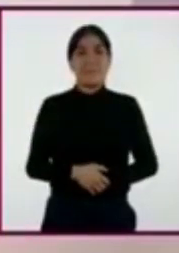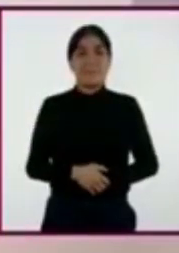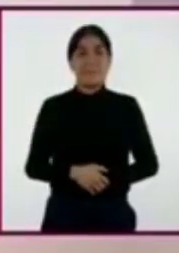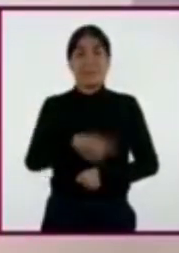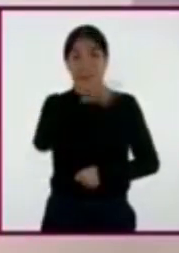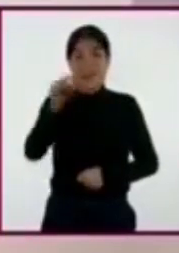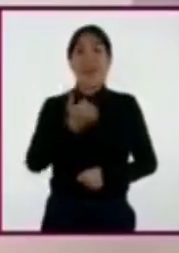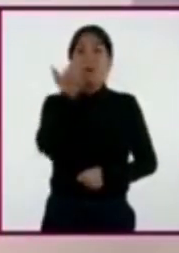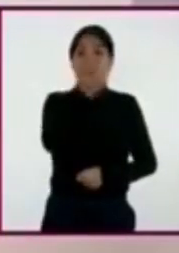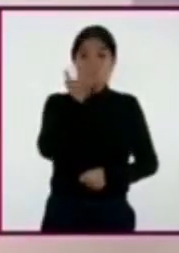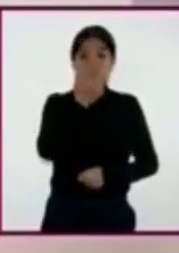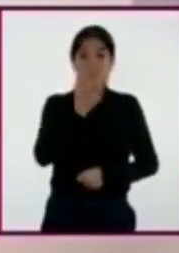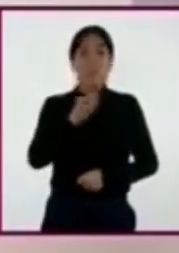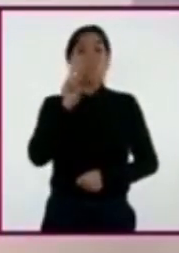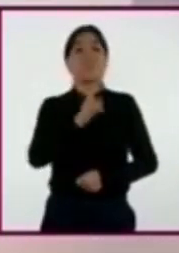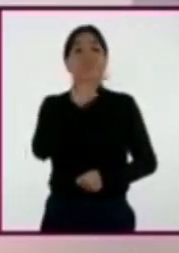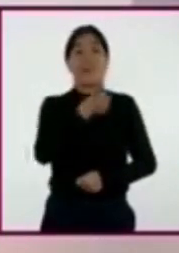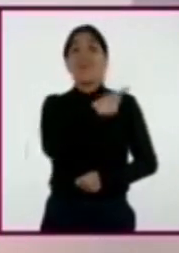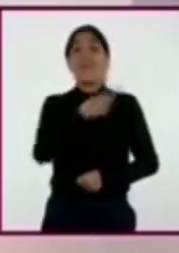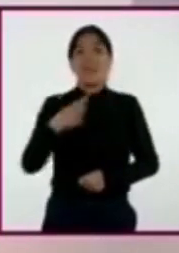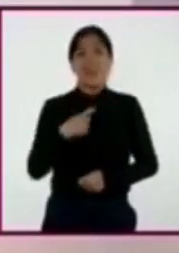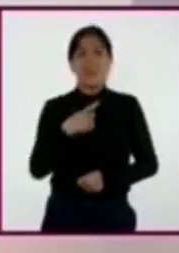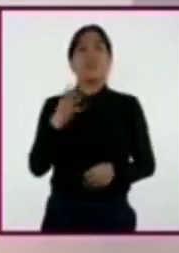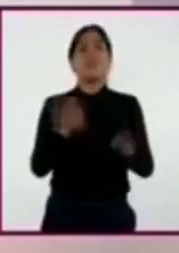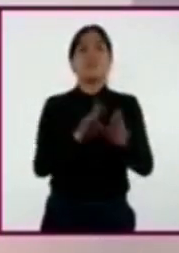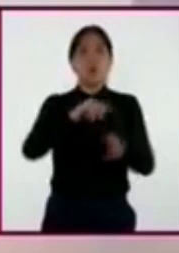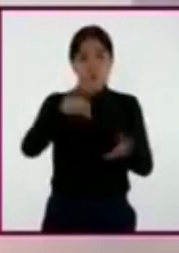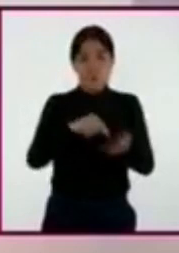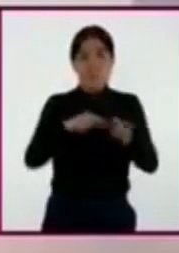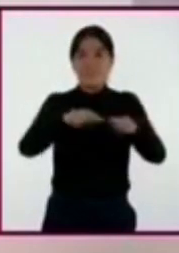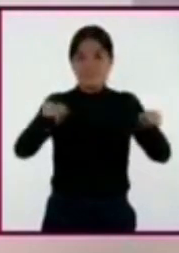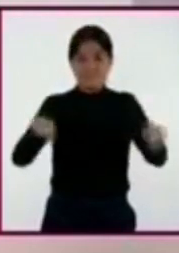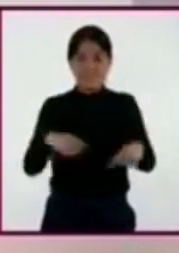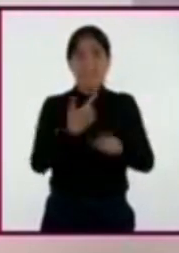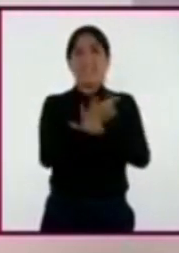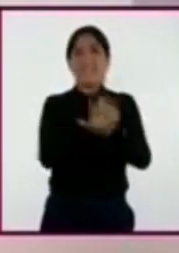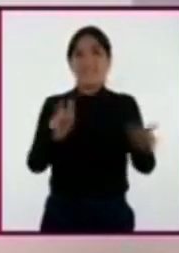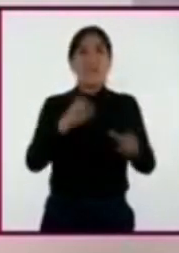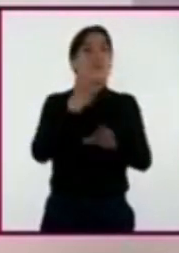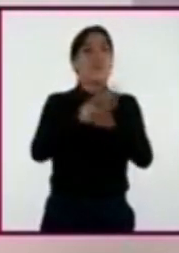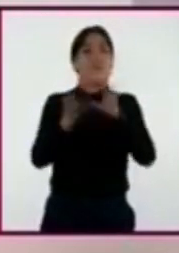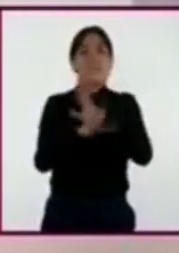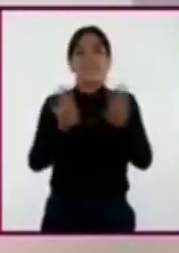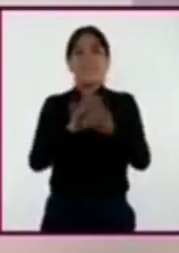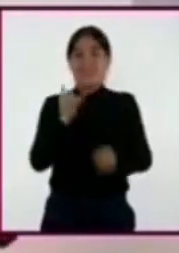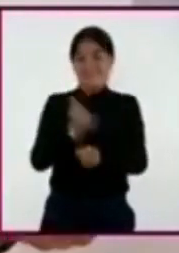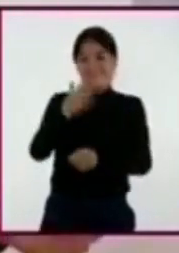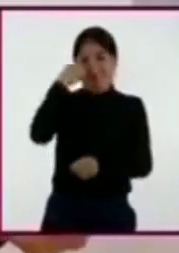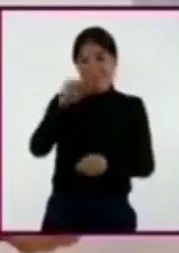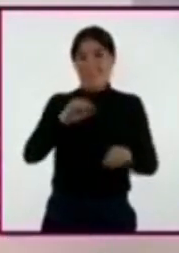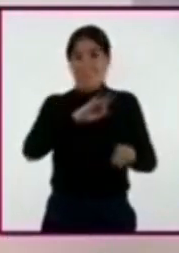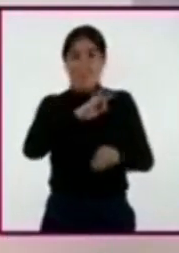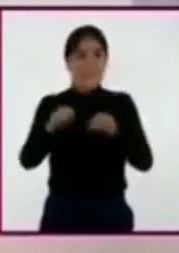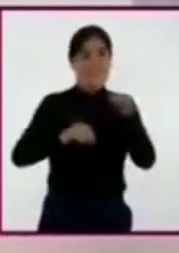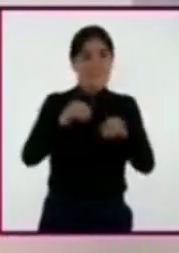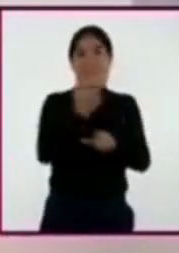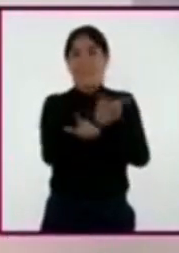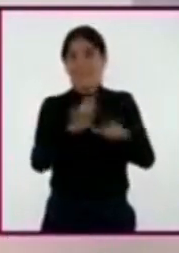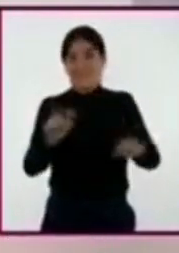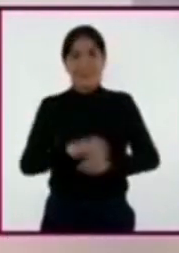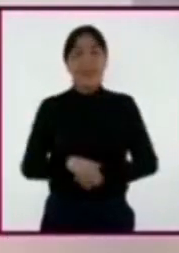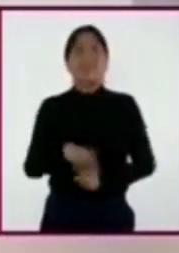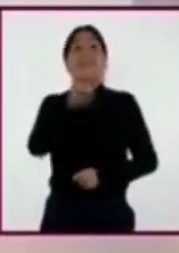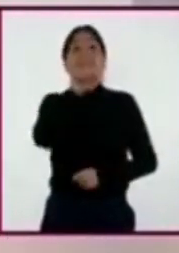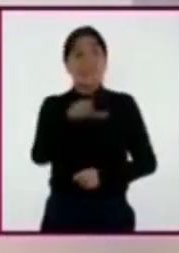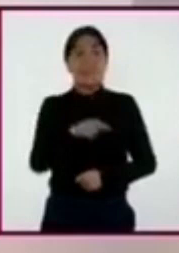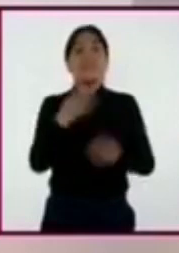Las alumnas y los alumnos deben contar con un espacio libre de obstáculos y objetos que les permita moverse libremente. También